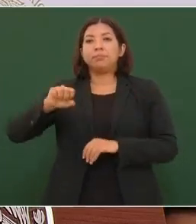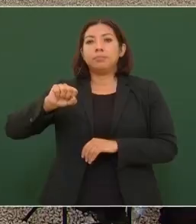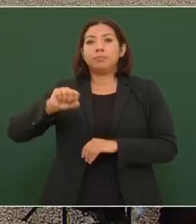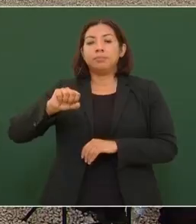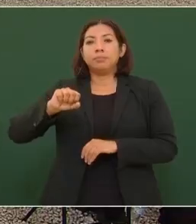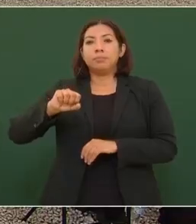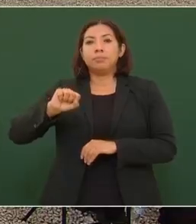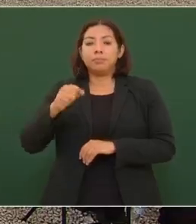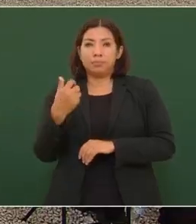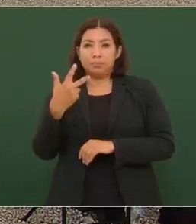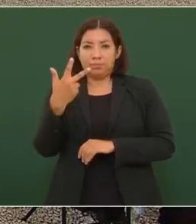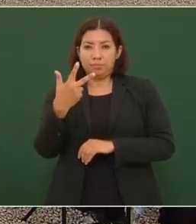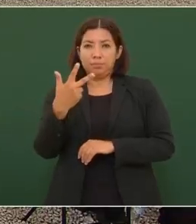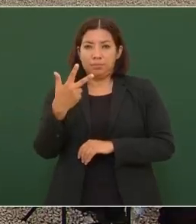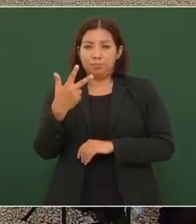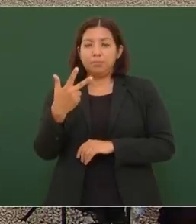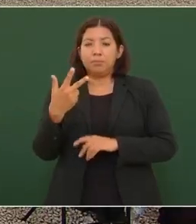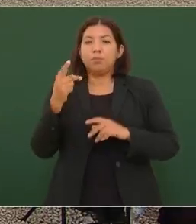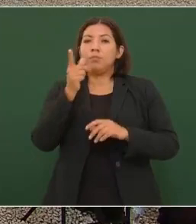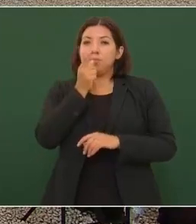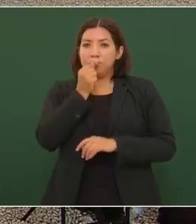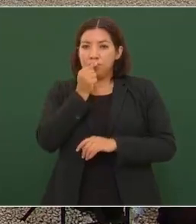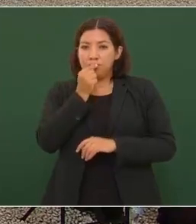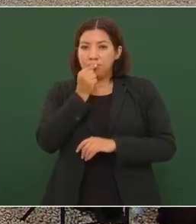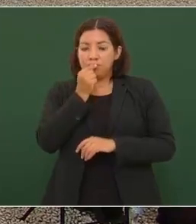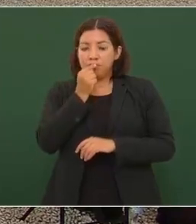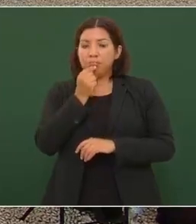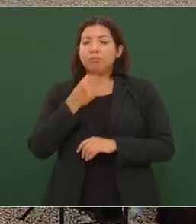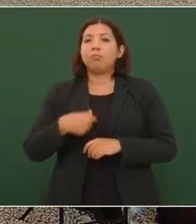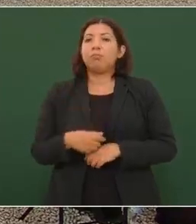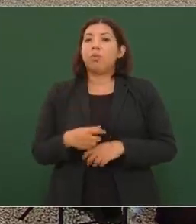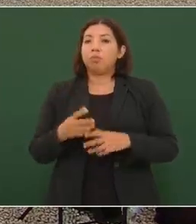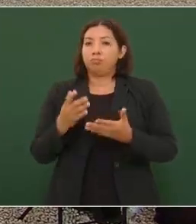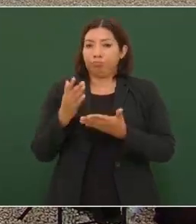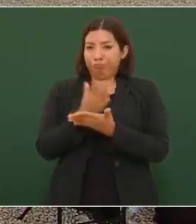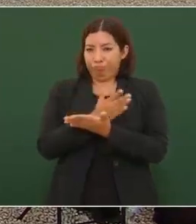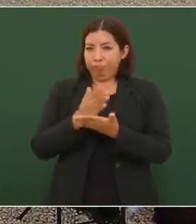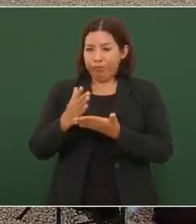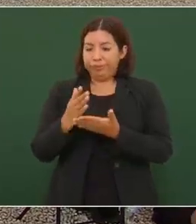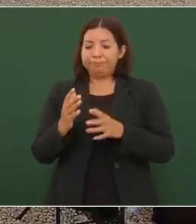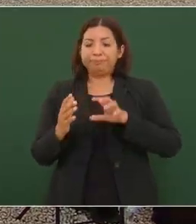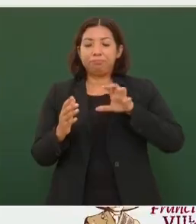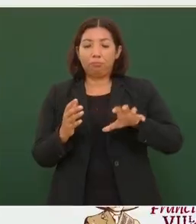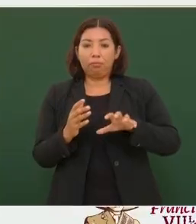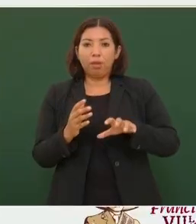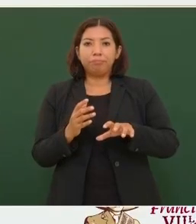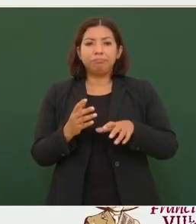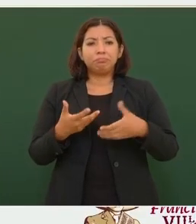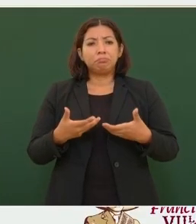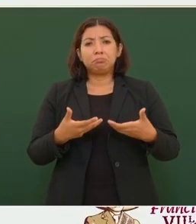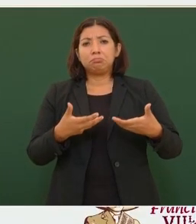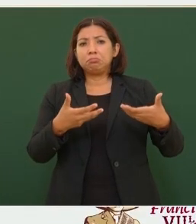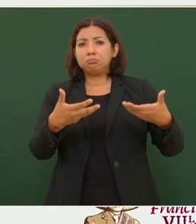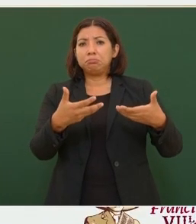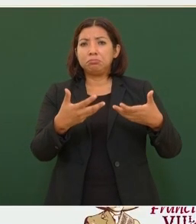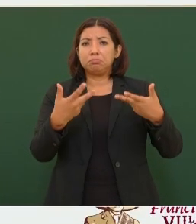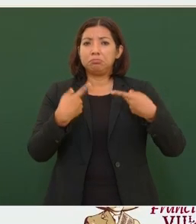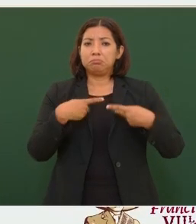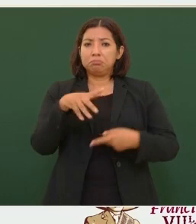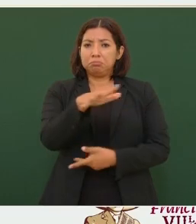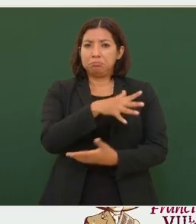elementos, 626 de ellos son operativos, son los que trabajan directamente con la